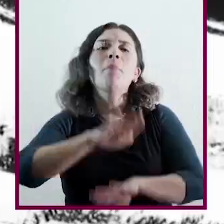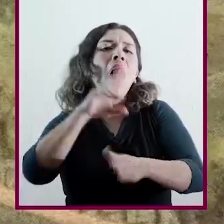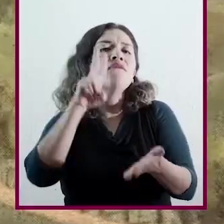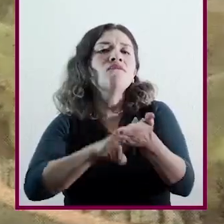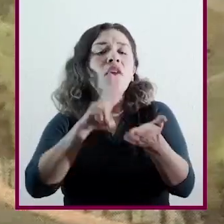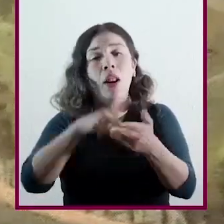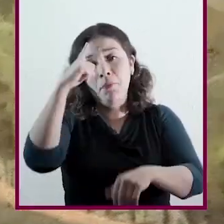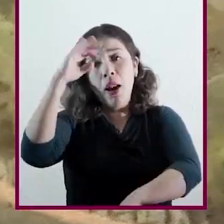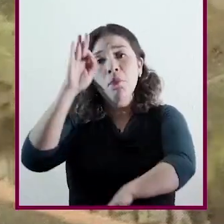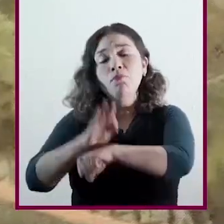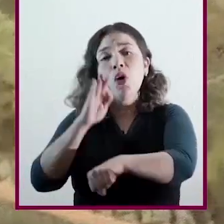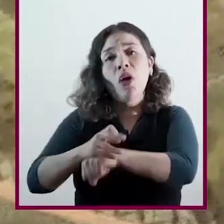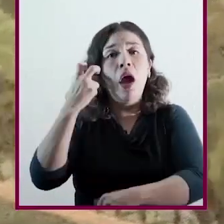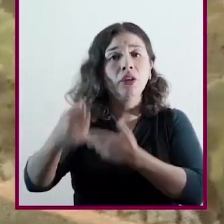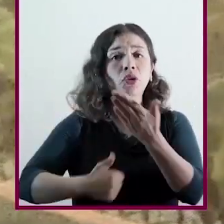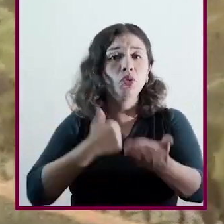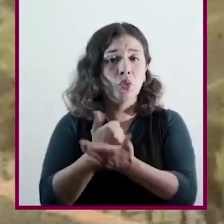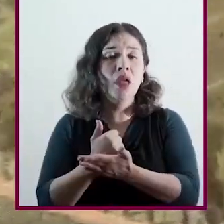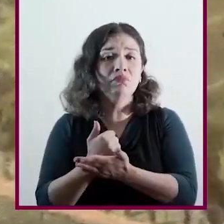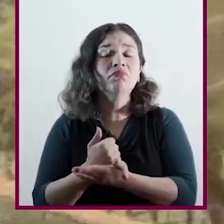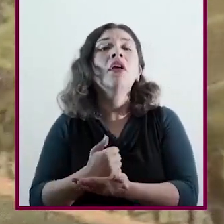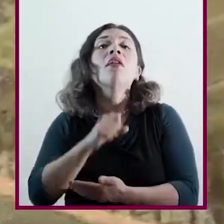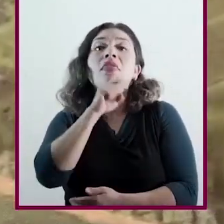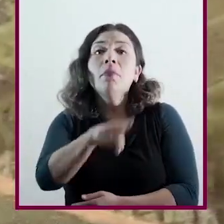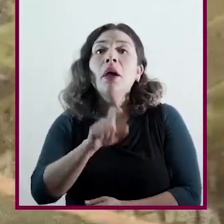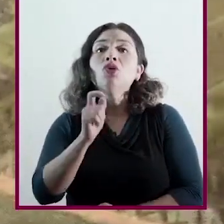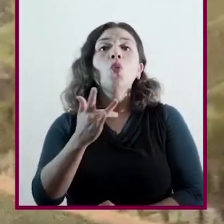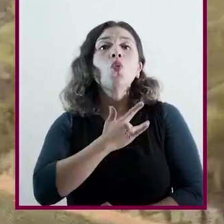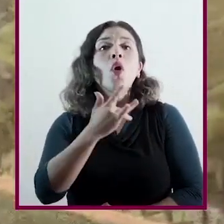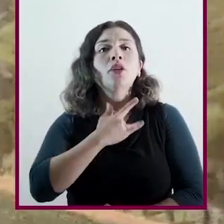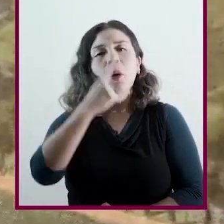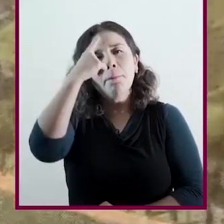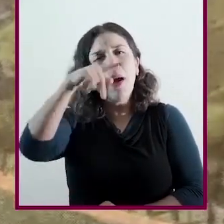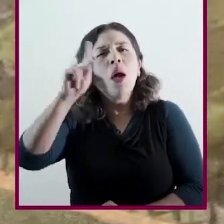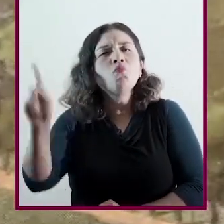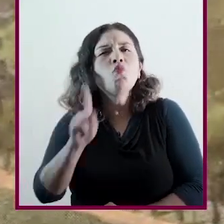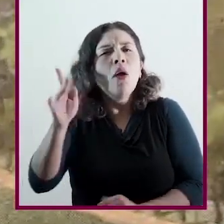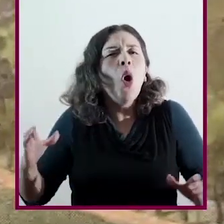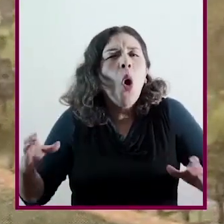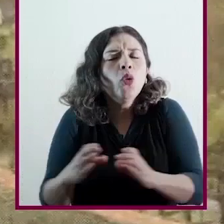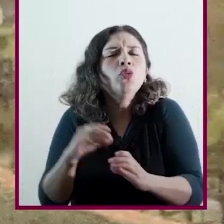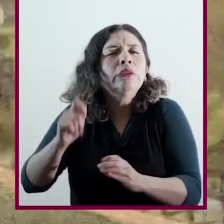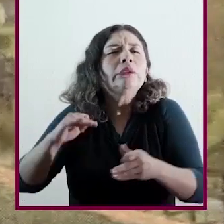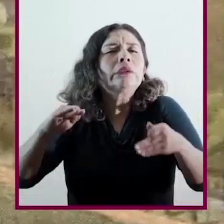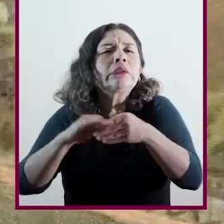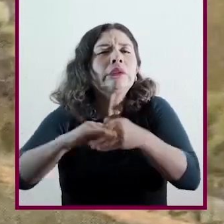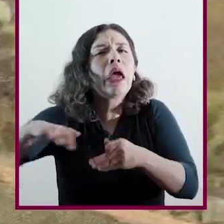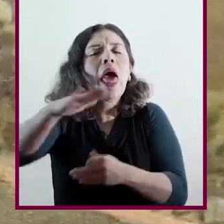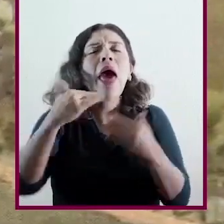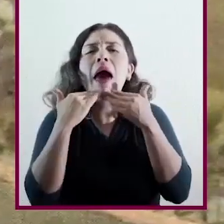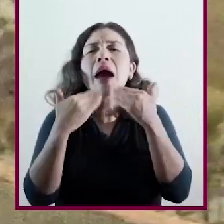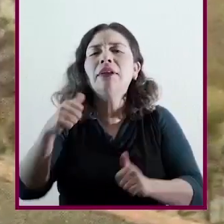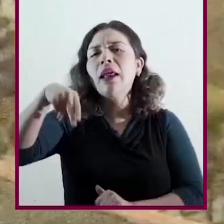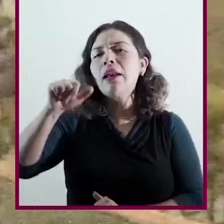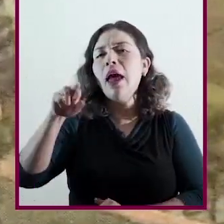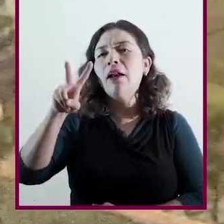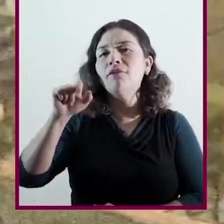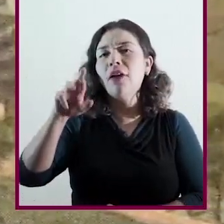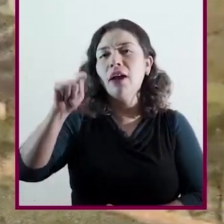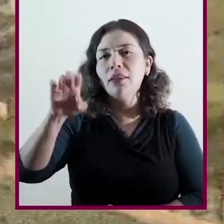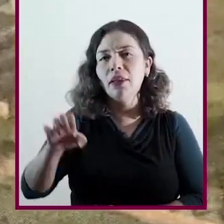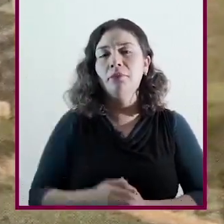4 baluartes que protegían la capital del país, además del corazón de un pequeño pueblo que colindaba con la hacienda